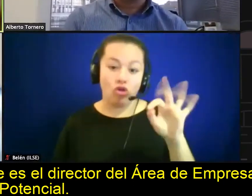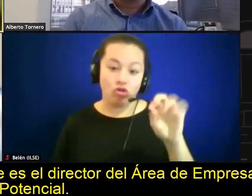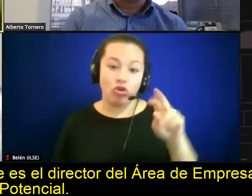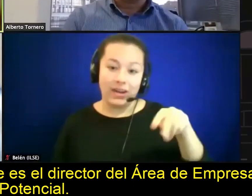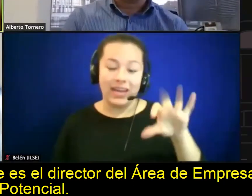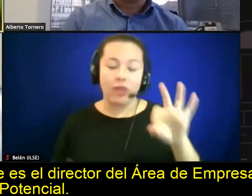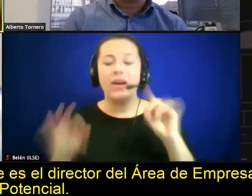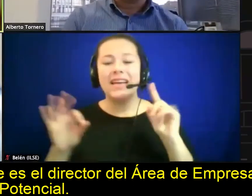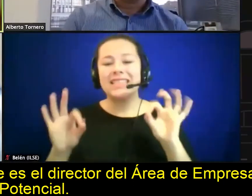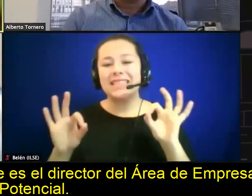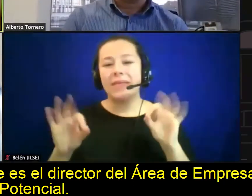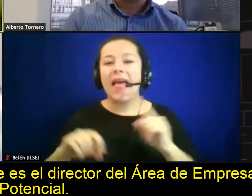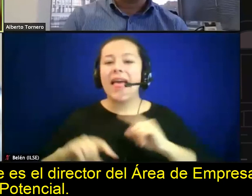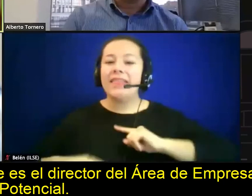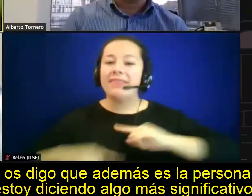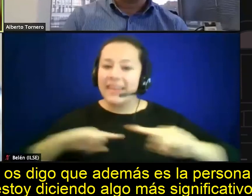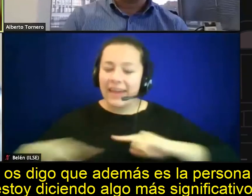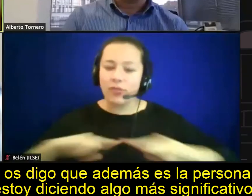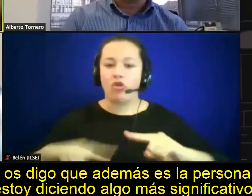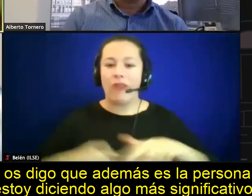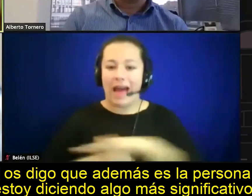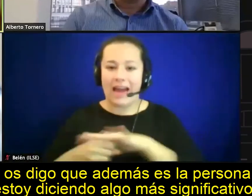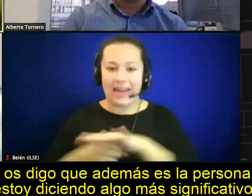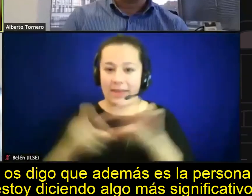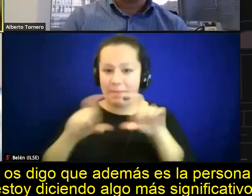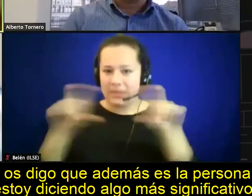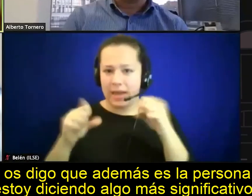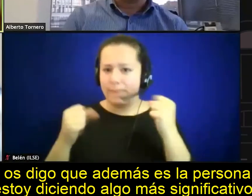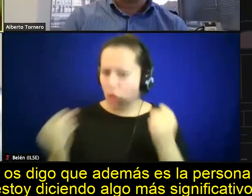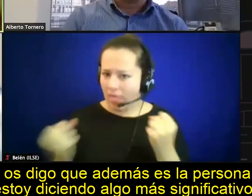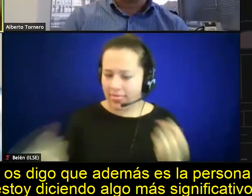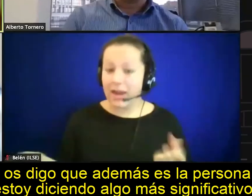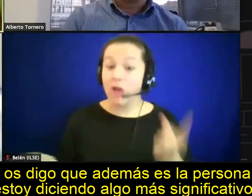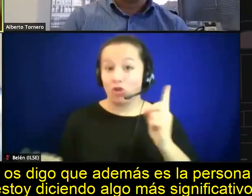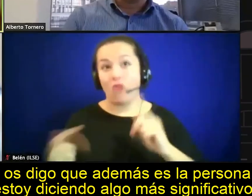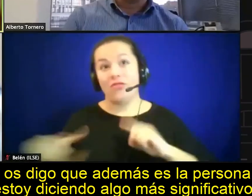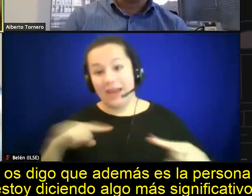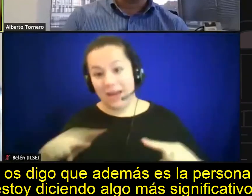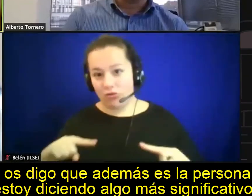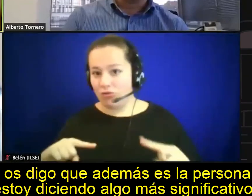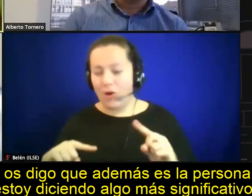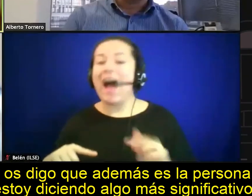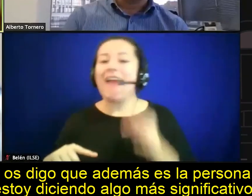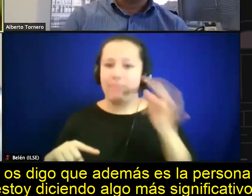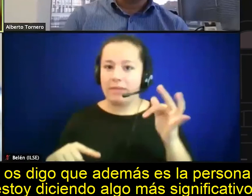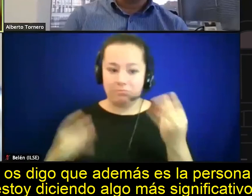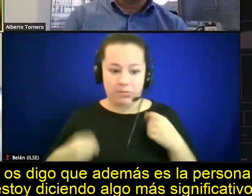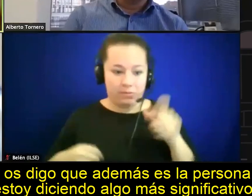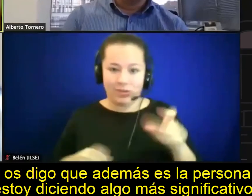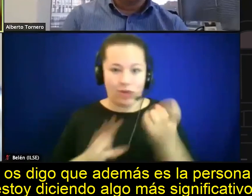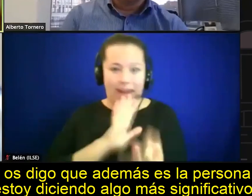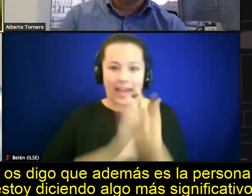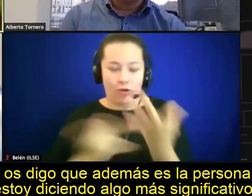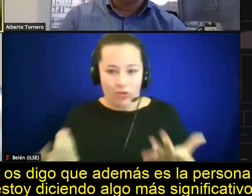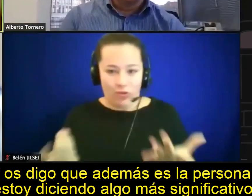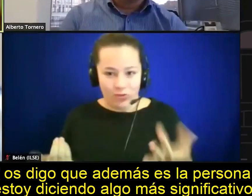área de empresas de alto potencial. No solo es el director, sino que si os digo que además es la persona que lo creó de la nada, yo creo que os estoy diciendo algo